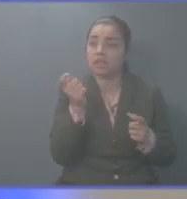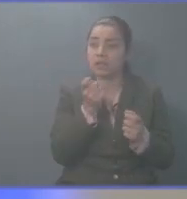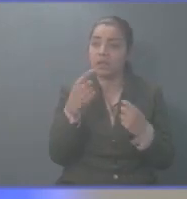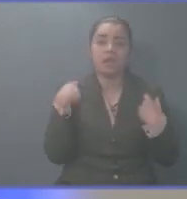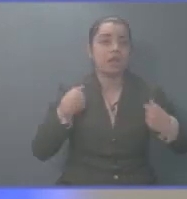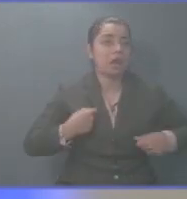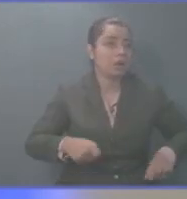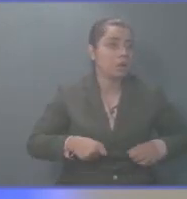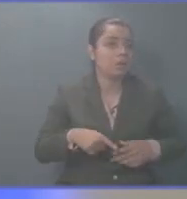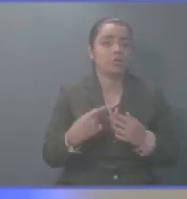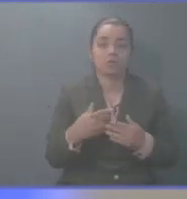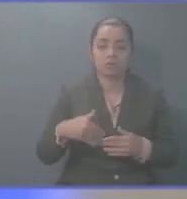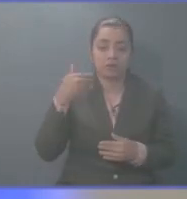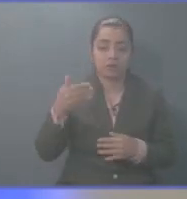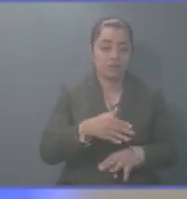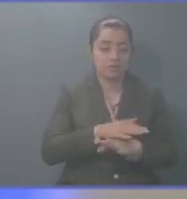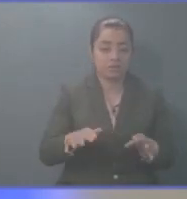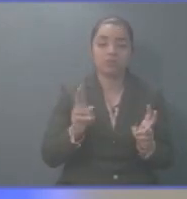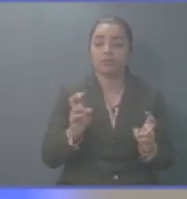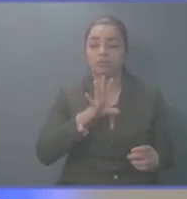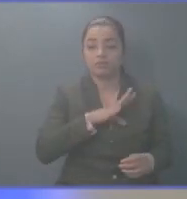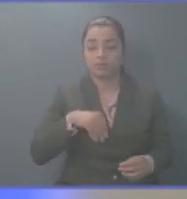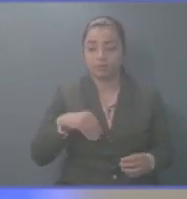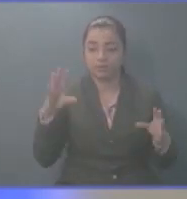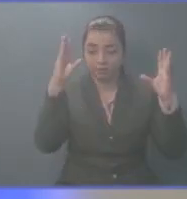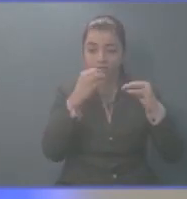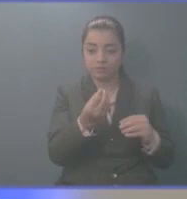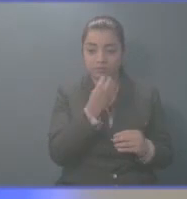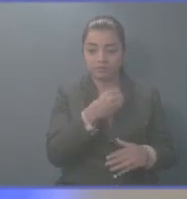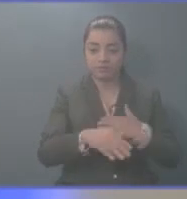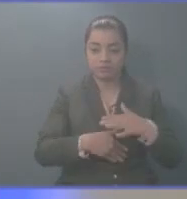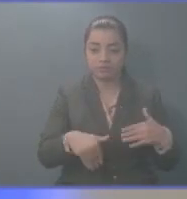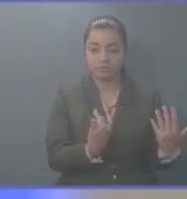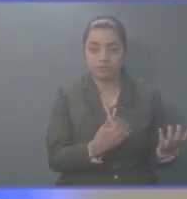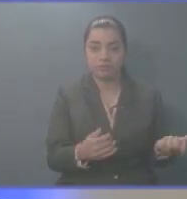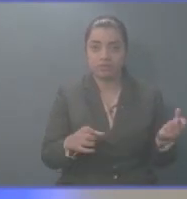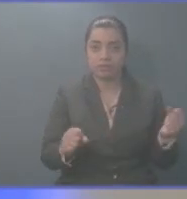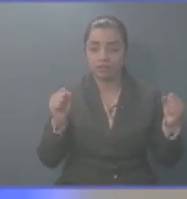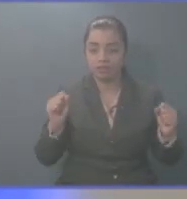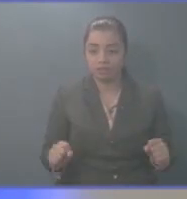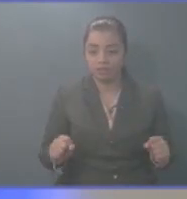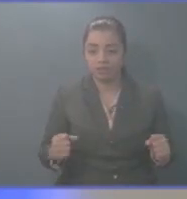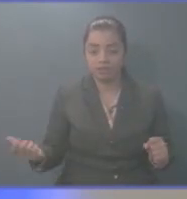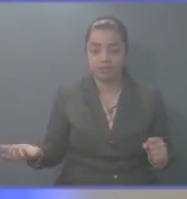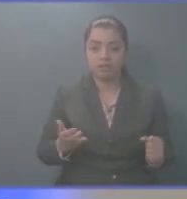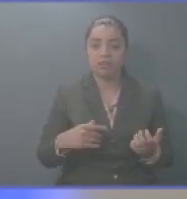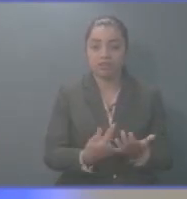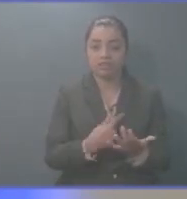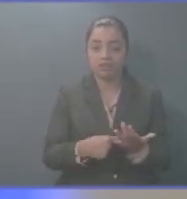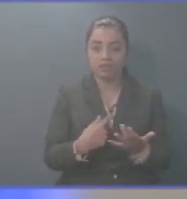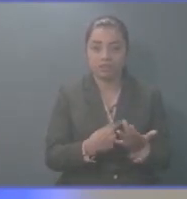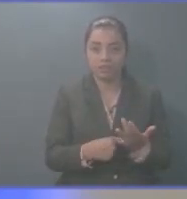el año, en cómo va a cenar en familia. Pero la campaña, el calendario electoral quedó establecido de esa manera que la campaña